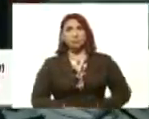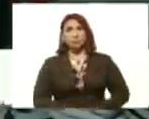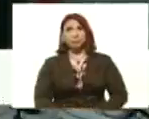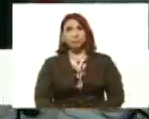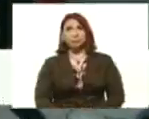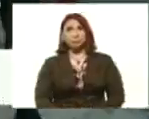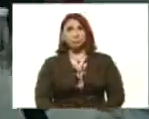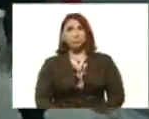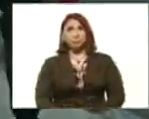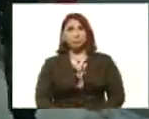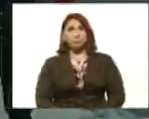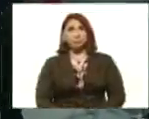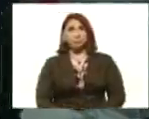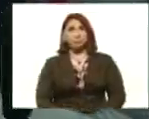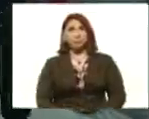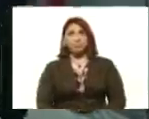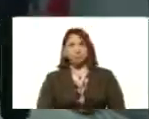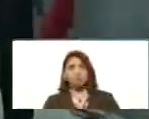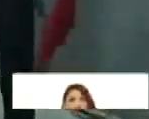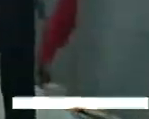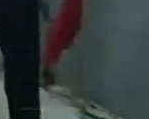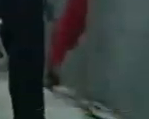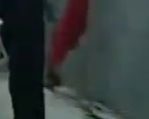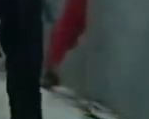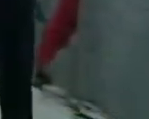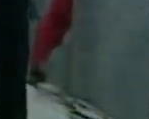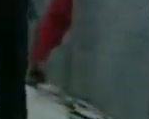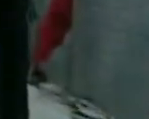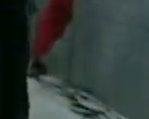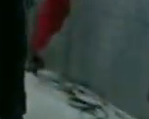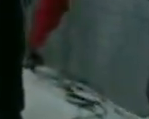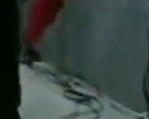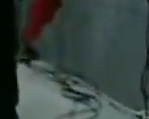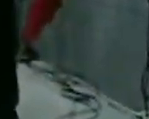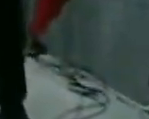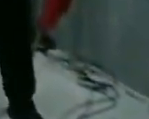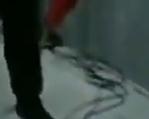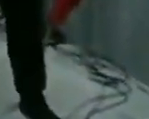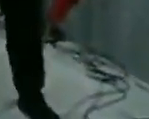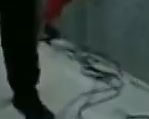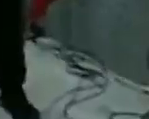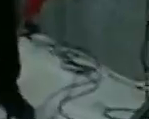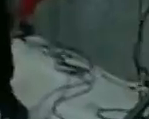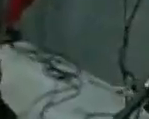¡Fuego, candela! ¡Fuego, candela! ¡Candela, fuego!